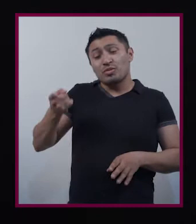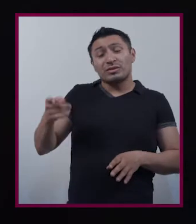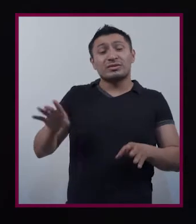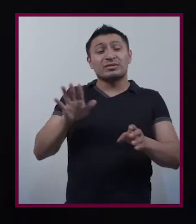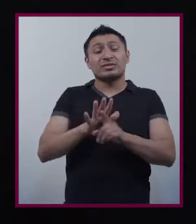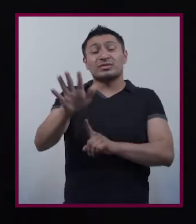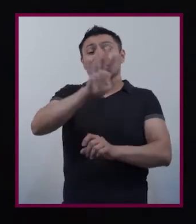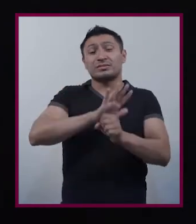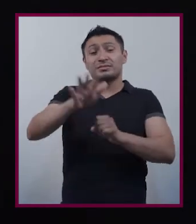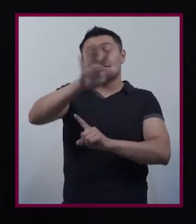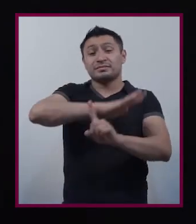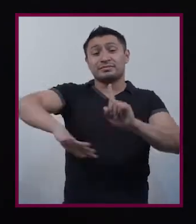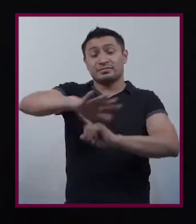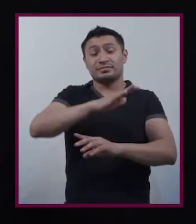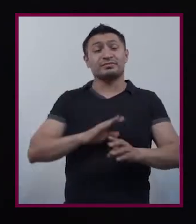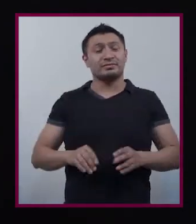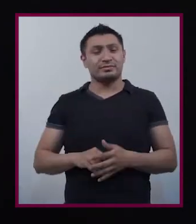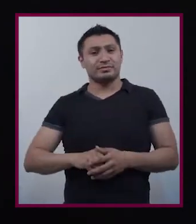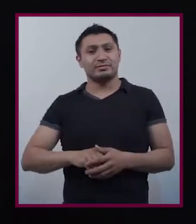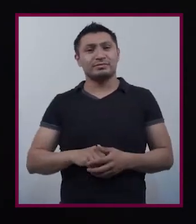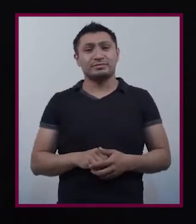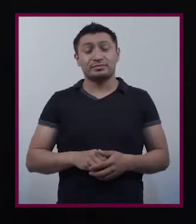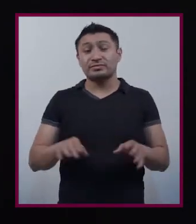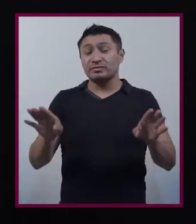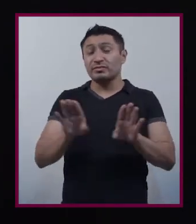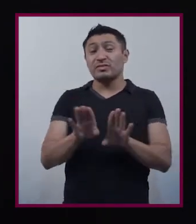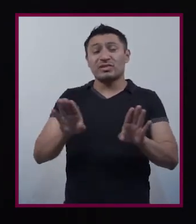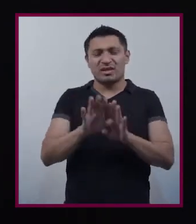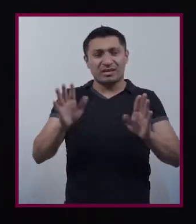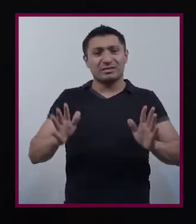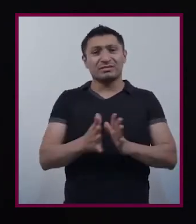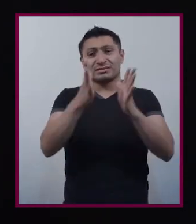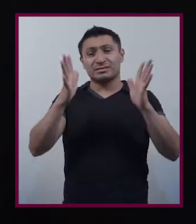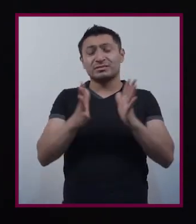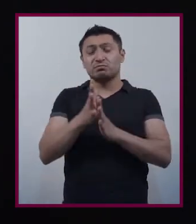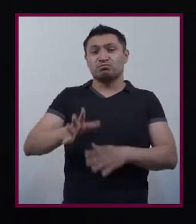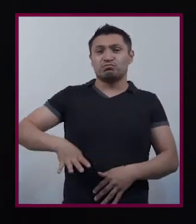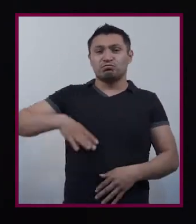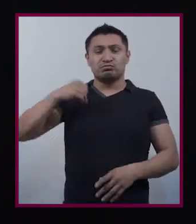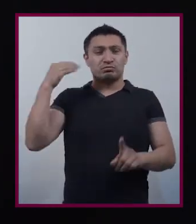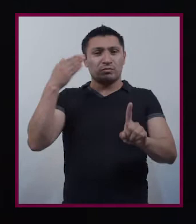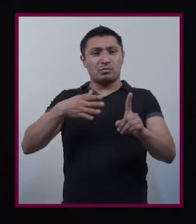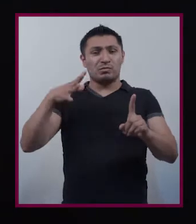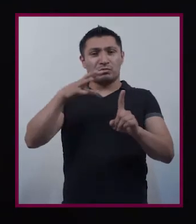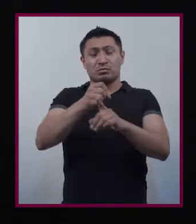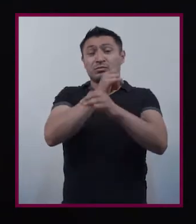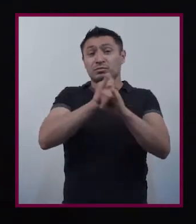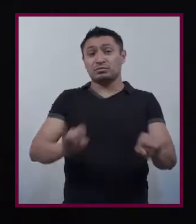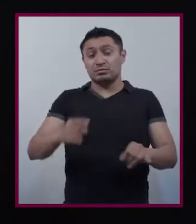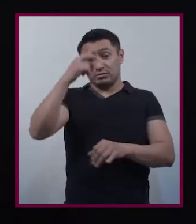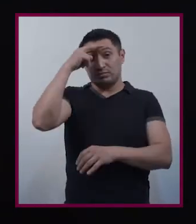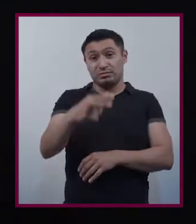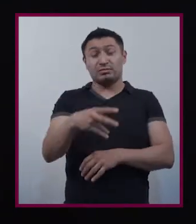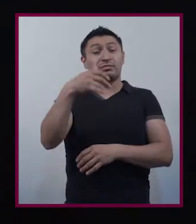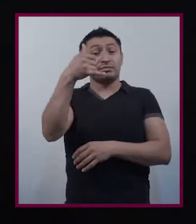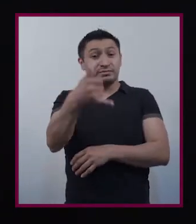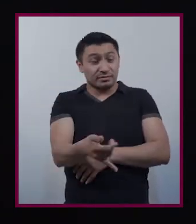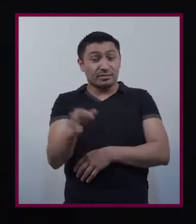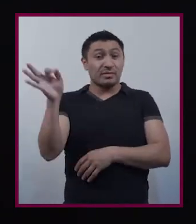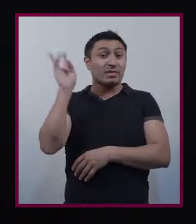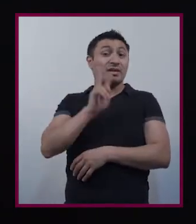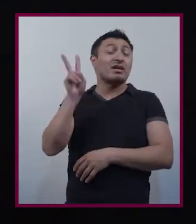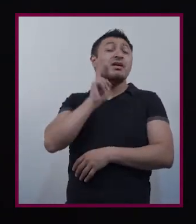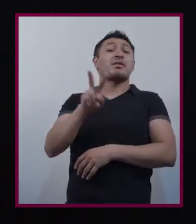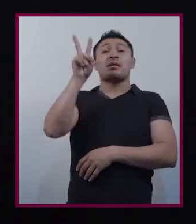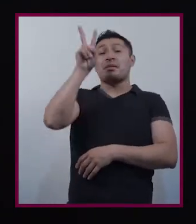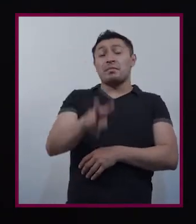que la rodeaba y cómo influyó en ella. Cómo fue que participó en la lucha por la independencia de México y claro, si es